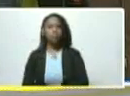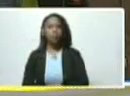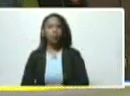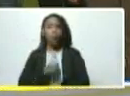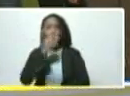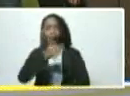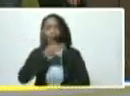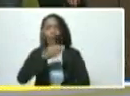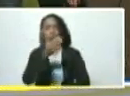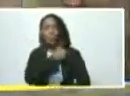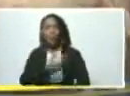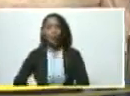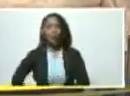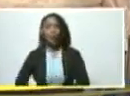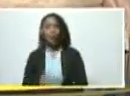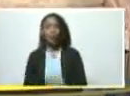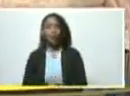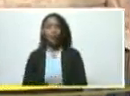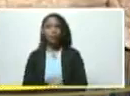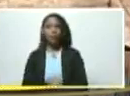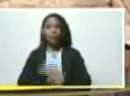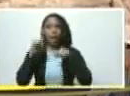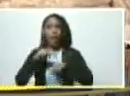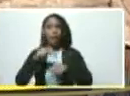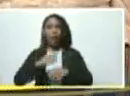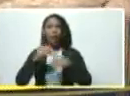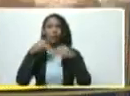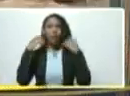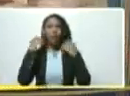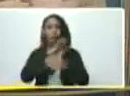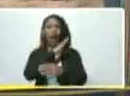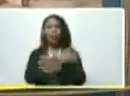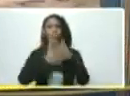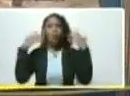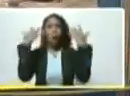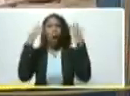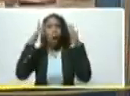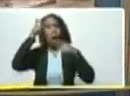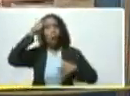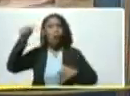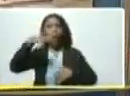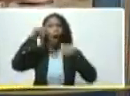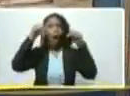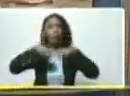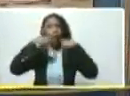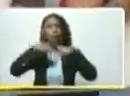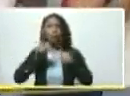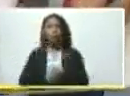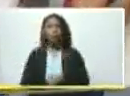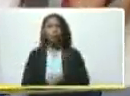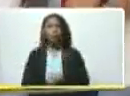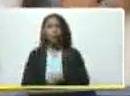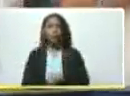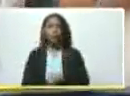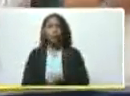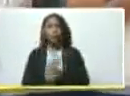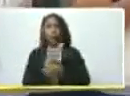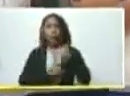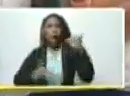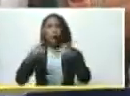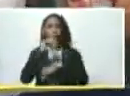Buenas tardes, presidente. Con este fuerte aplauso de la población de aquí, de Alto del Ibice,